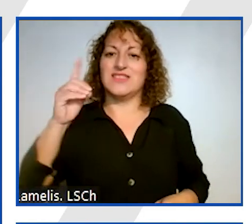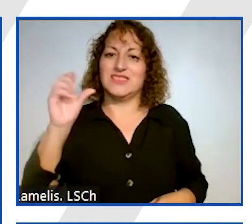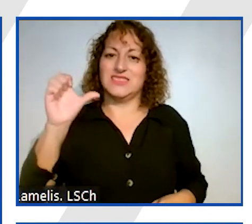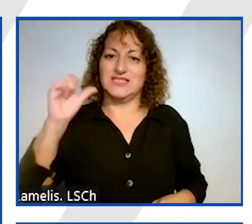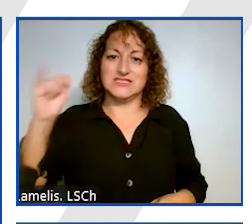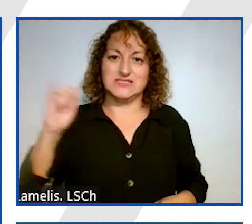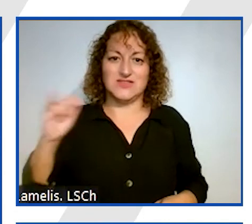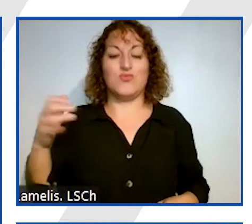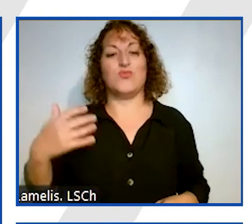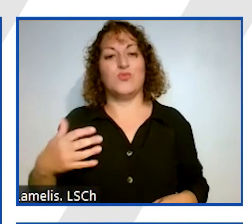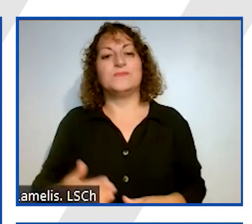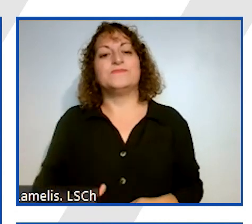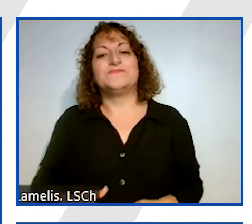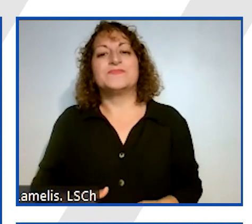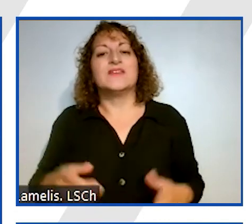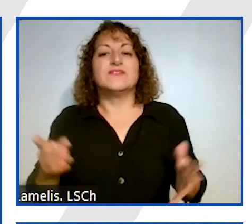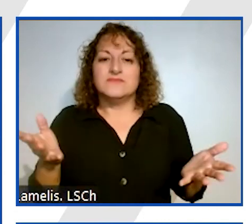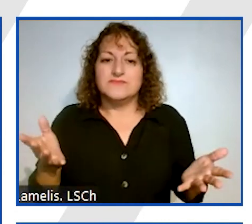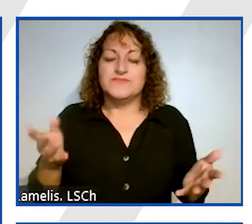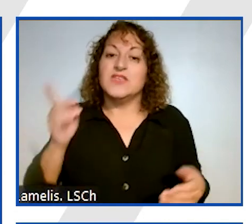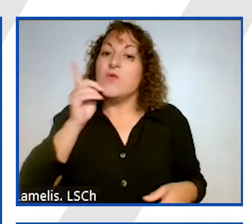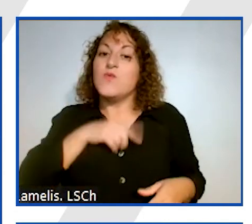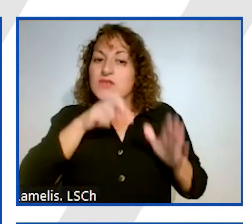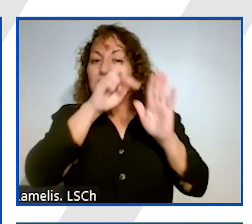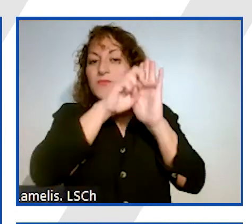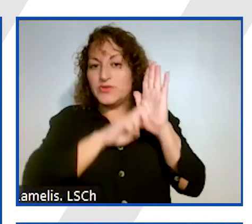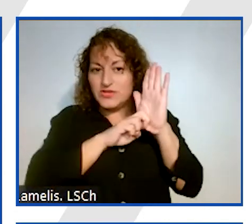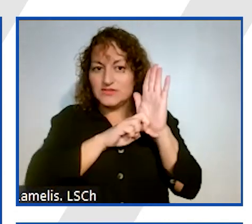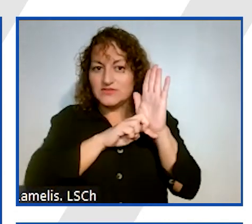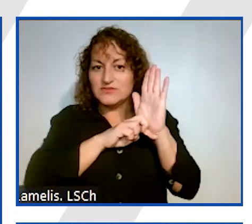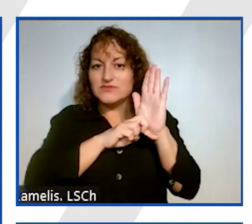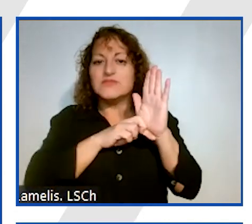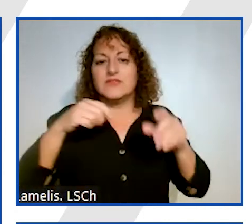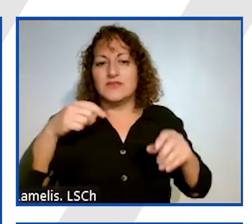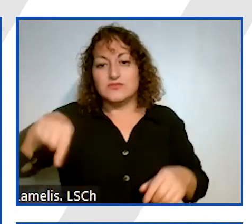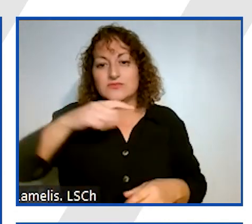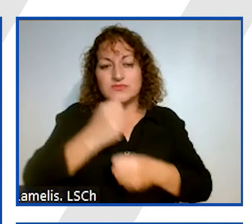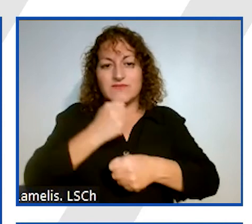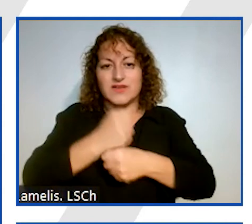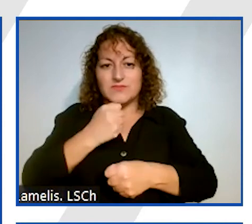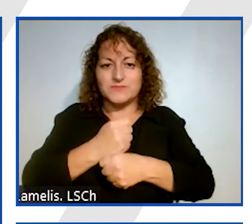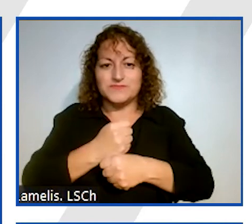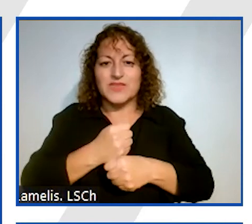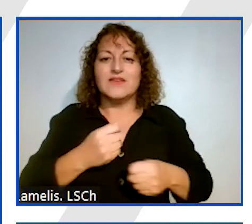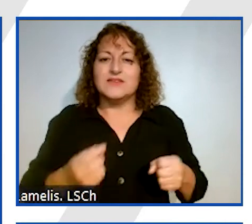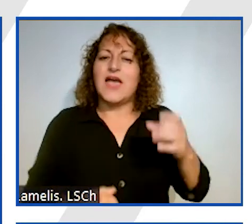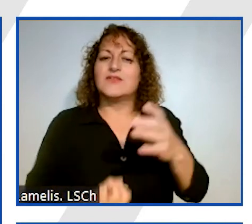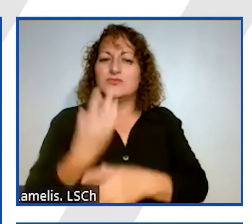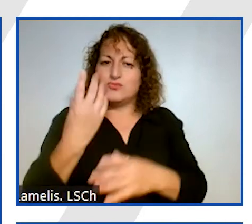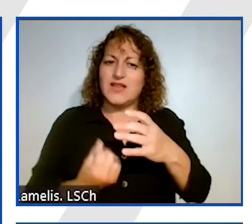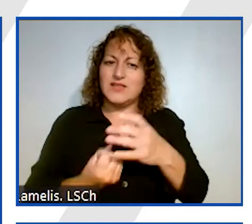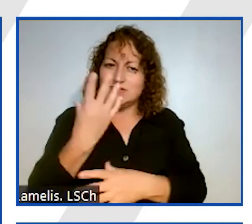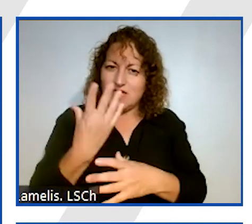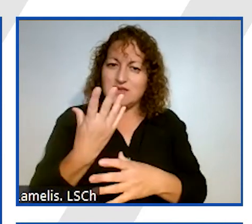Y otro de los proyectos que estamos elaborando en este momento y que estamos trabajando es en actualizar el Plan de Acción Nacional de Tiburones.